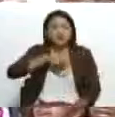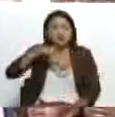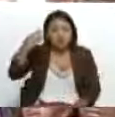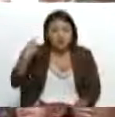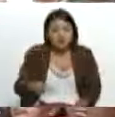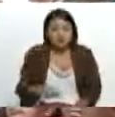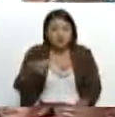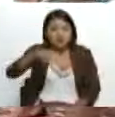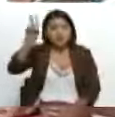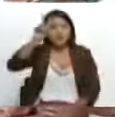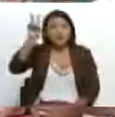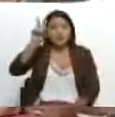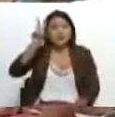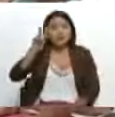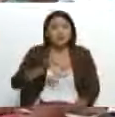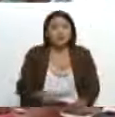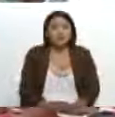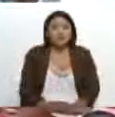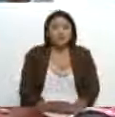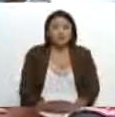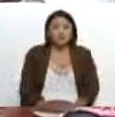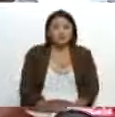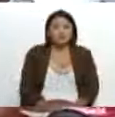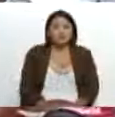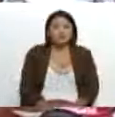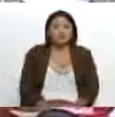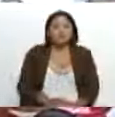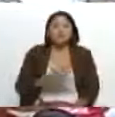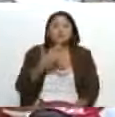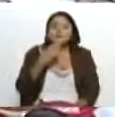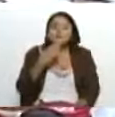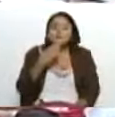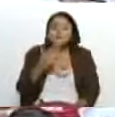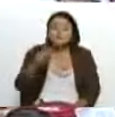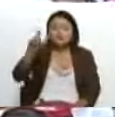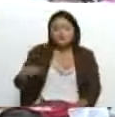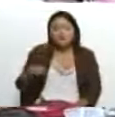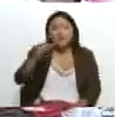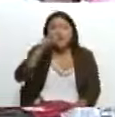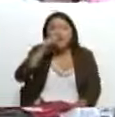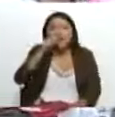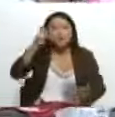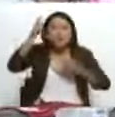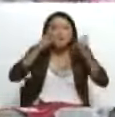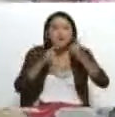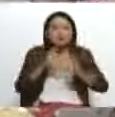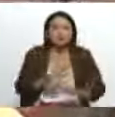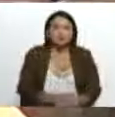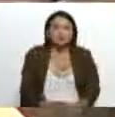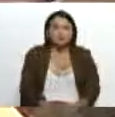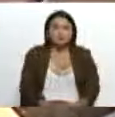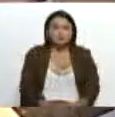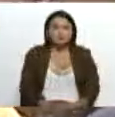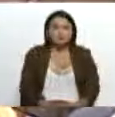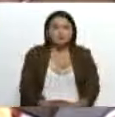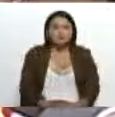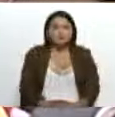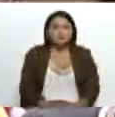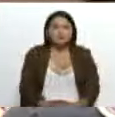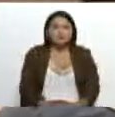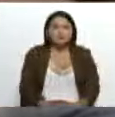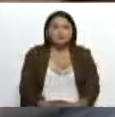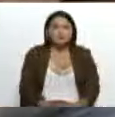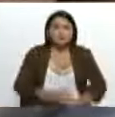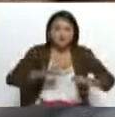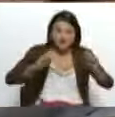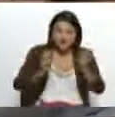nuestra Venezuela, en nuestra patria. Gracias a nuestro comandante eterno Hugo Chávez, que derogó